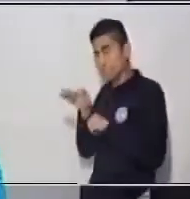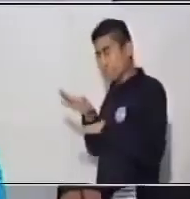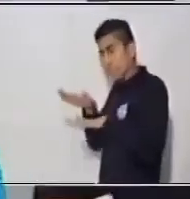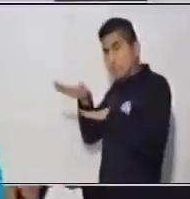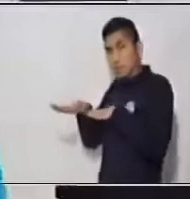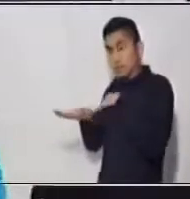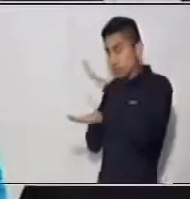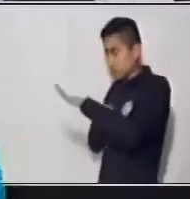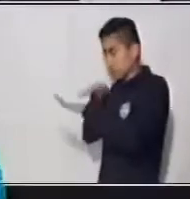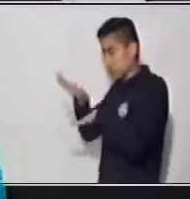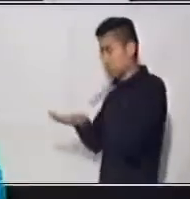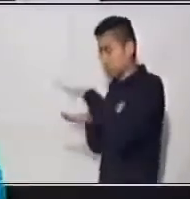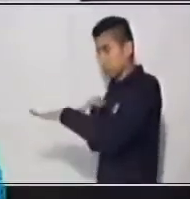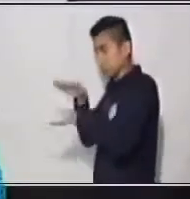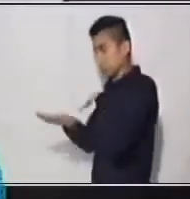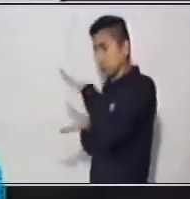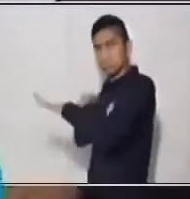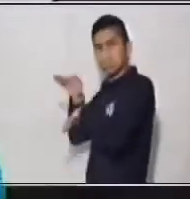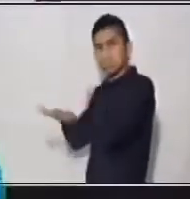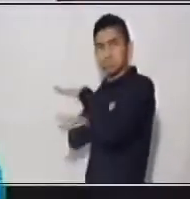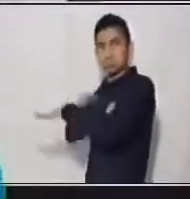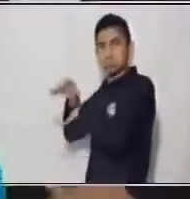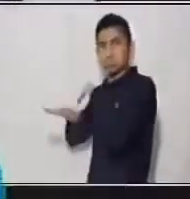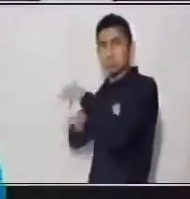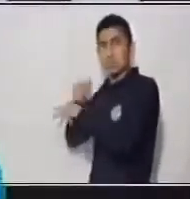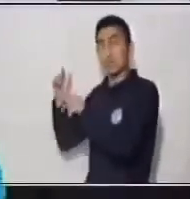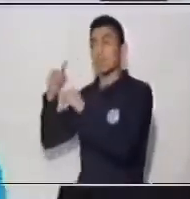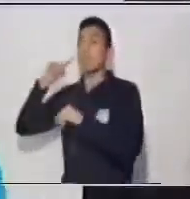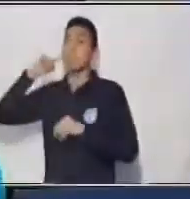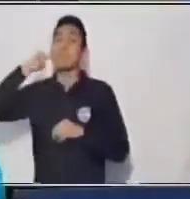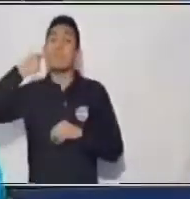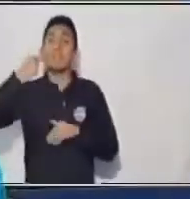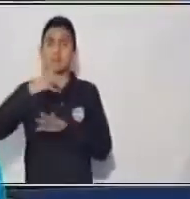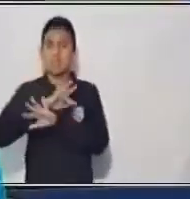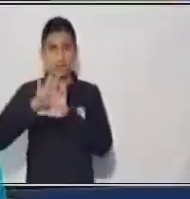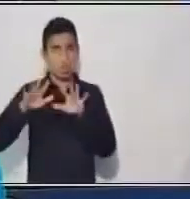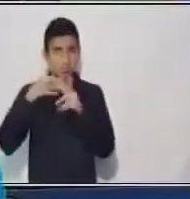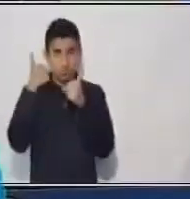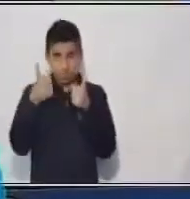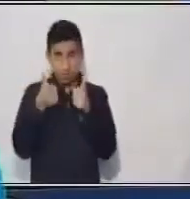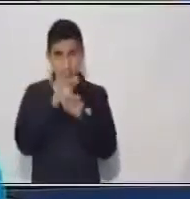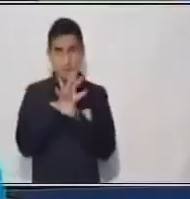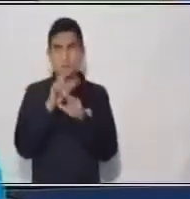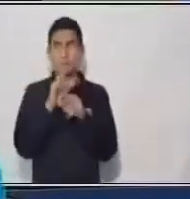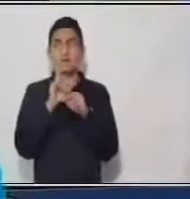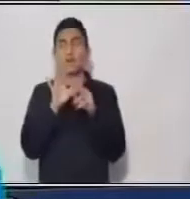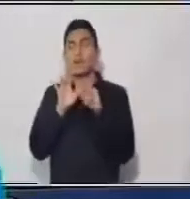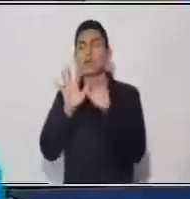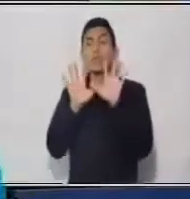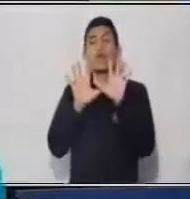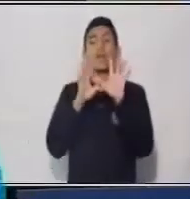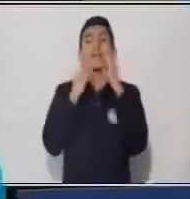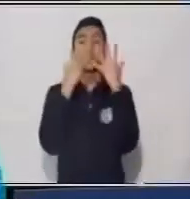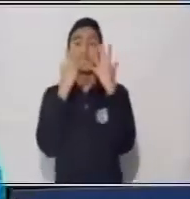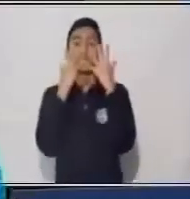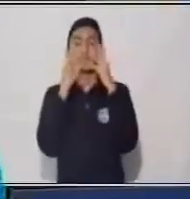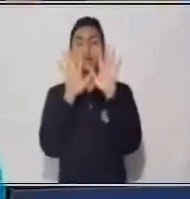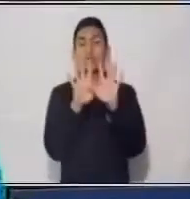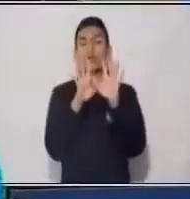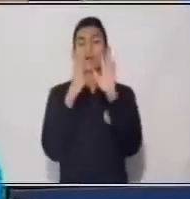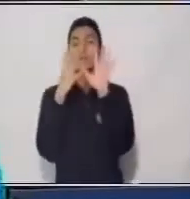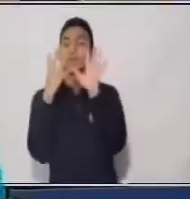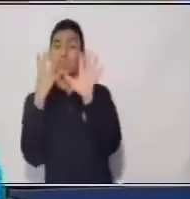1, 2, 3, 4, 5. Y vas caminando. 98, 99,